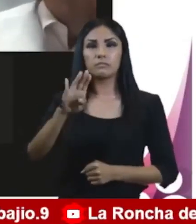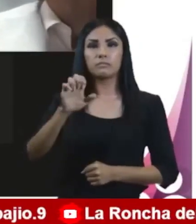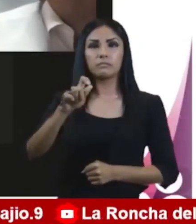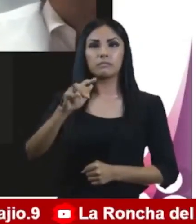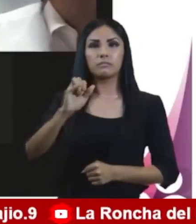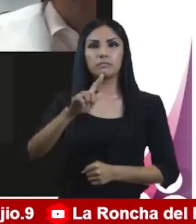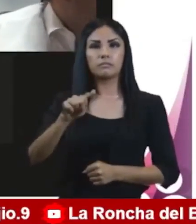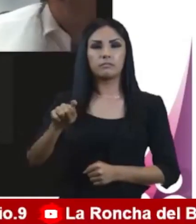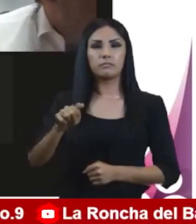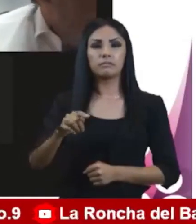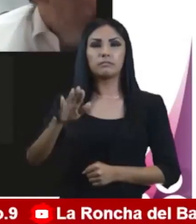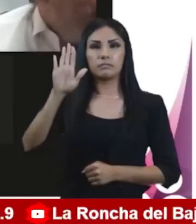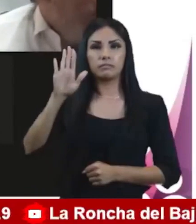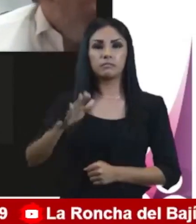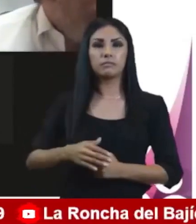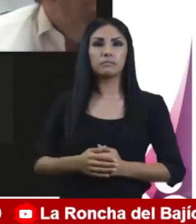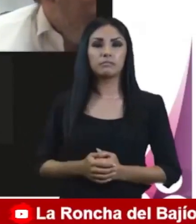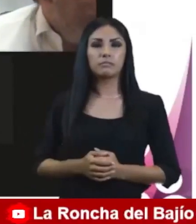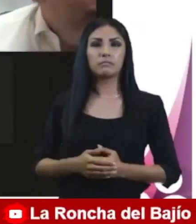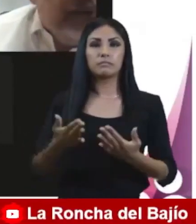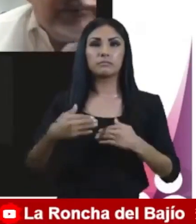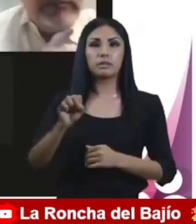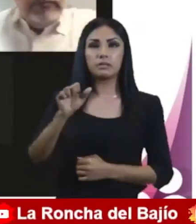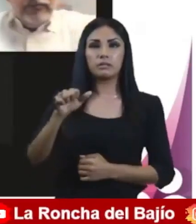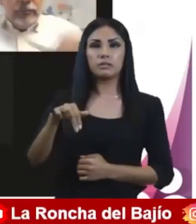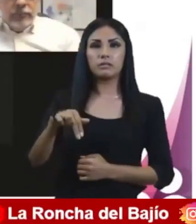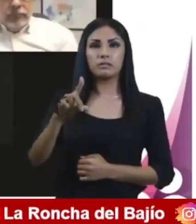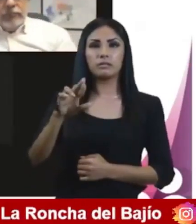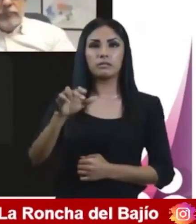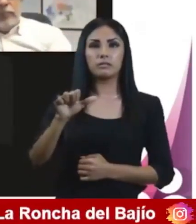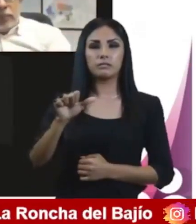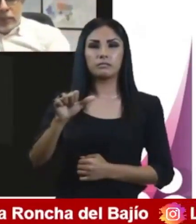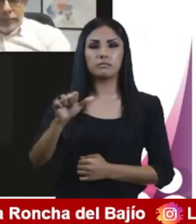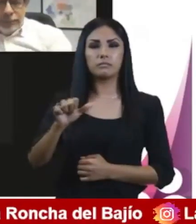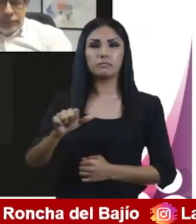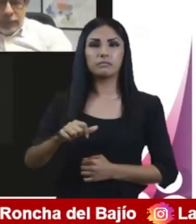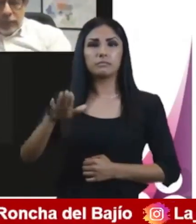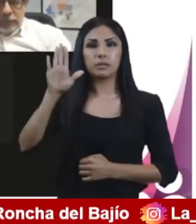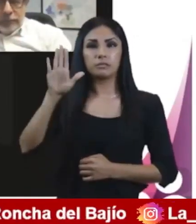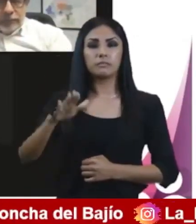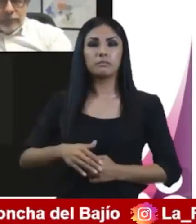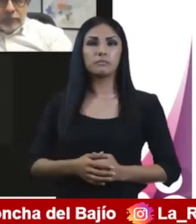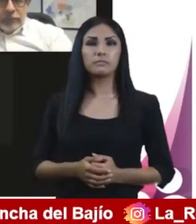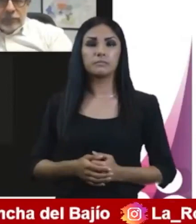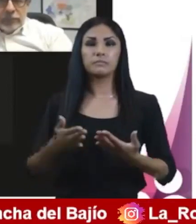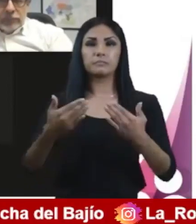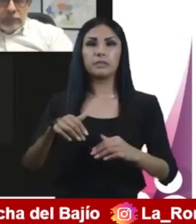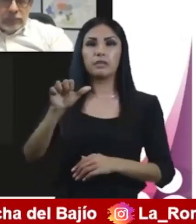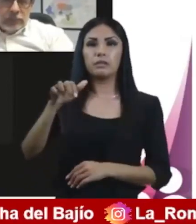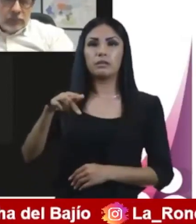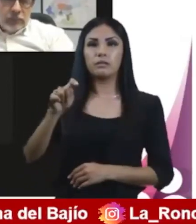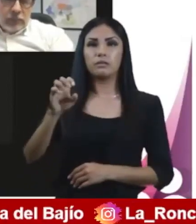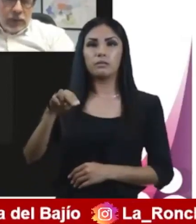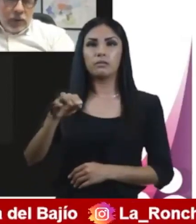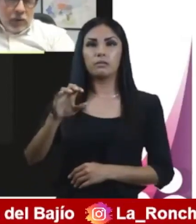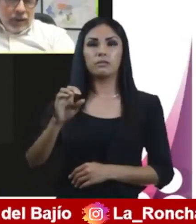el principio de mayoría relativa y también a los ayuntamientos por lo anterior Los las ciudadanas y los ciudadanos que pretendan postularse en estas